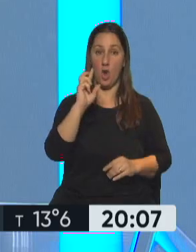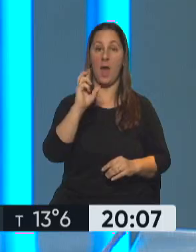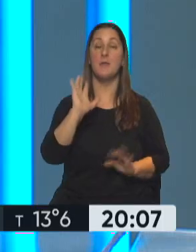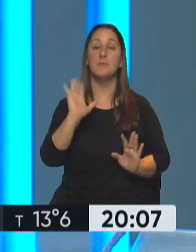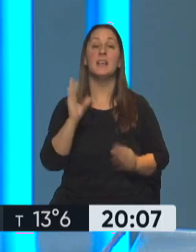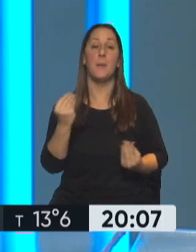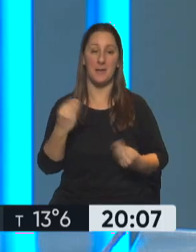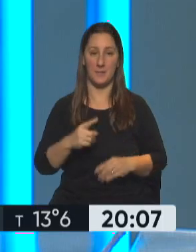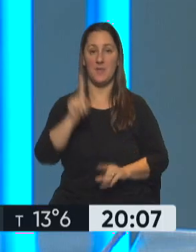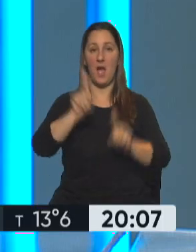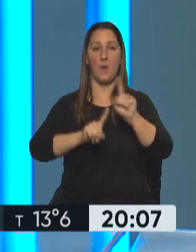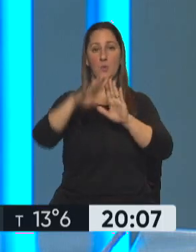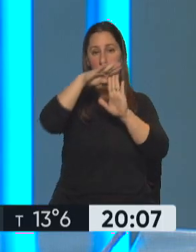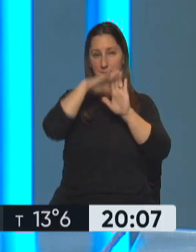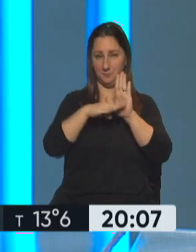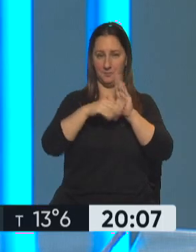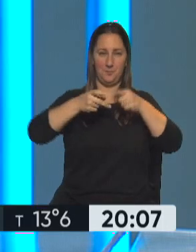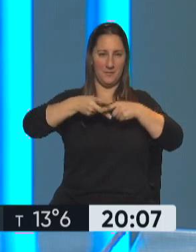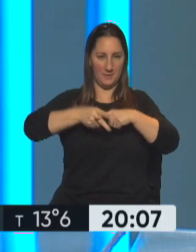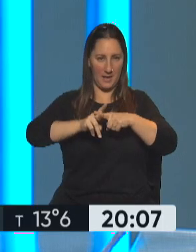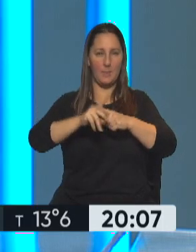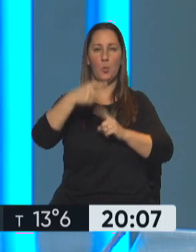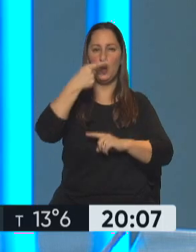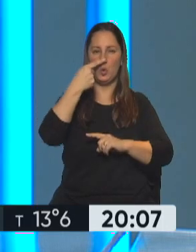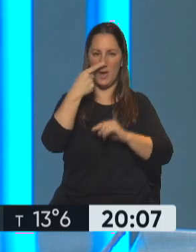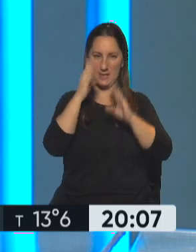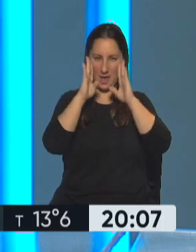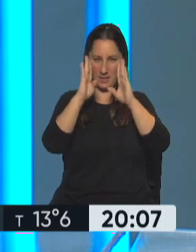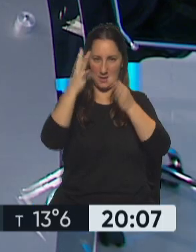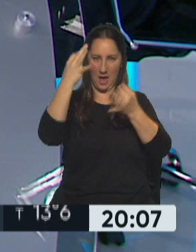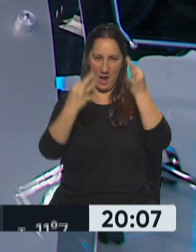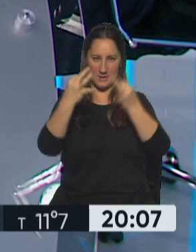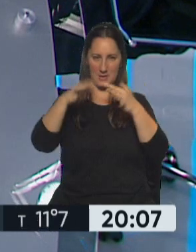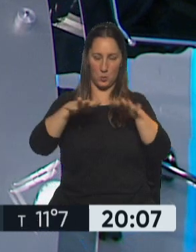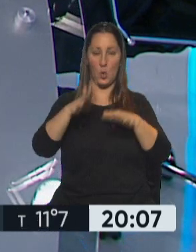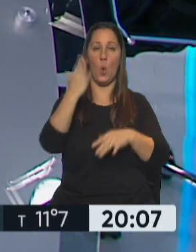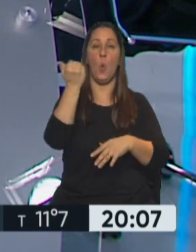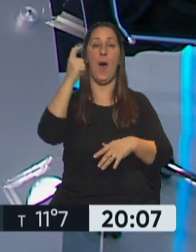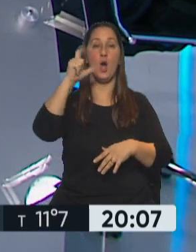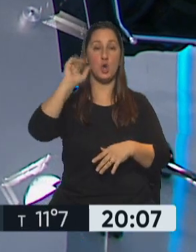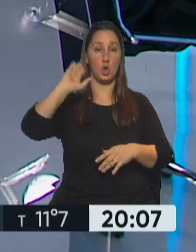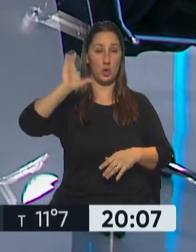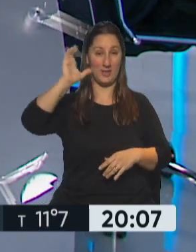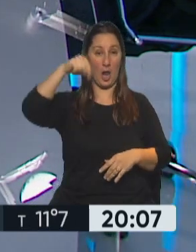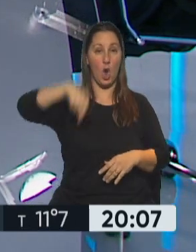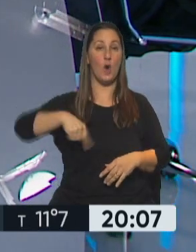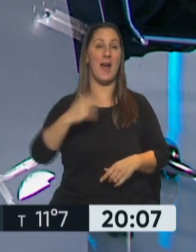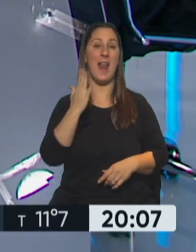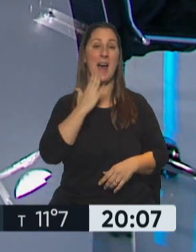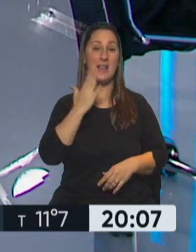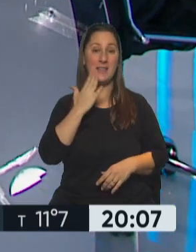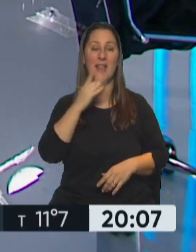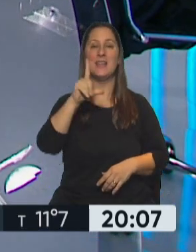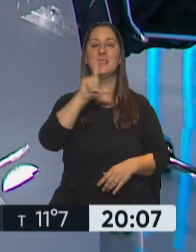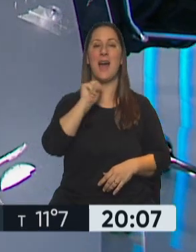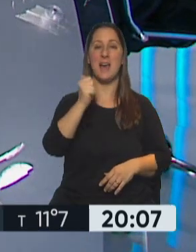de no haber algunas medidas de corte técnico pero que es interesante analizarlas en este contexto el banco central hoy por la tarde subió la